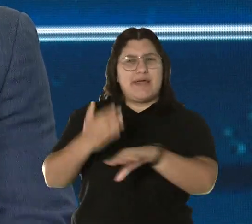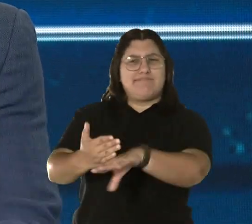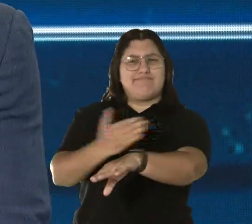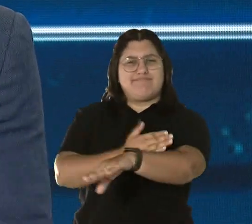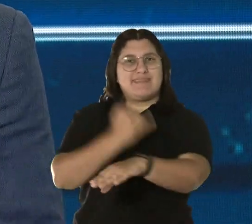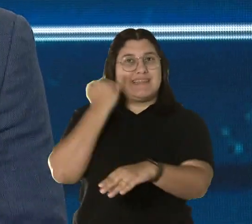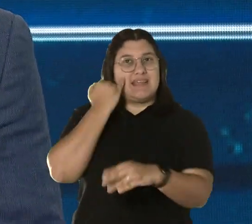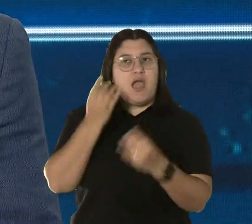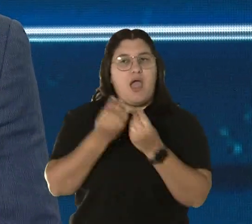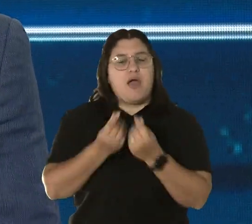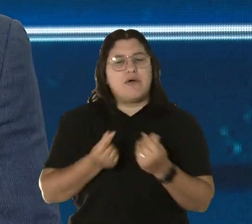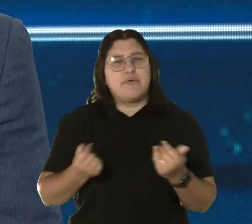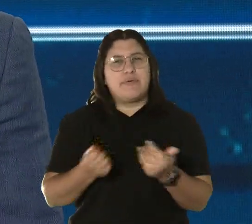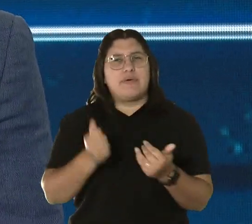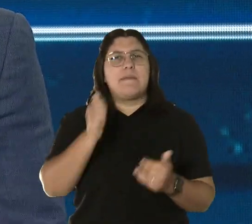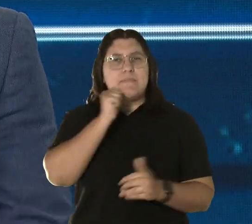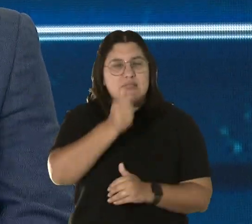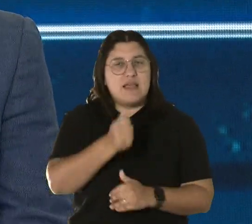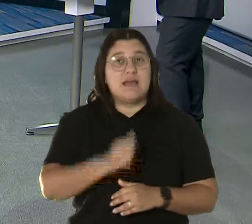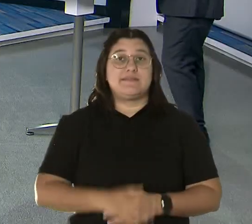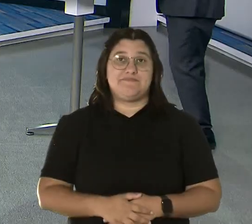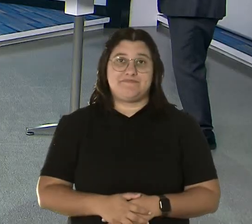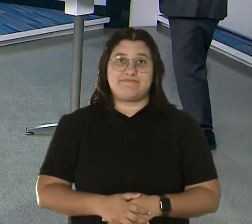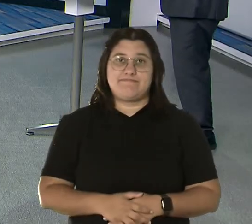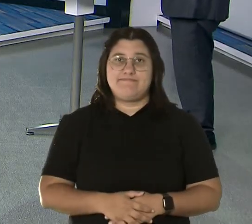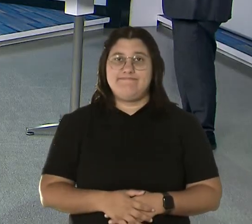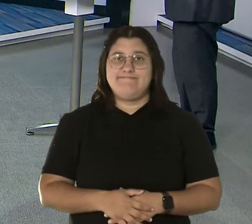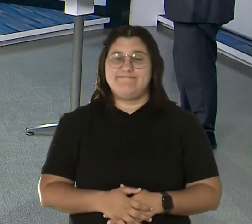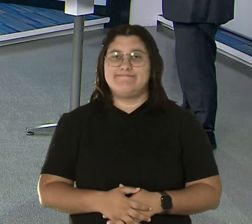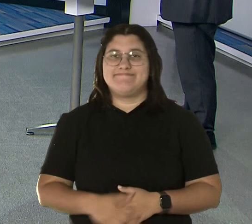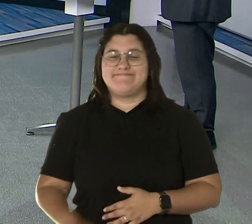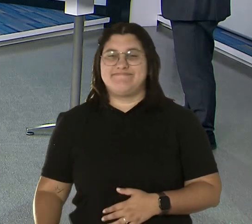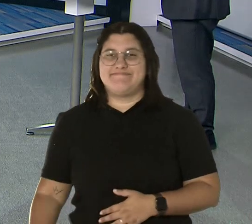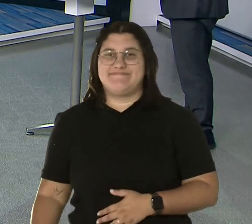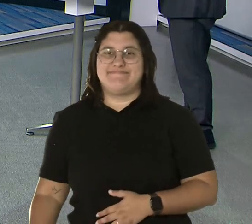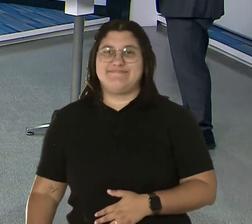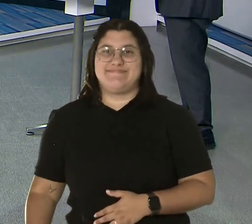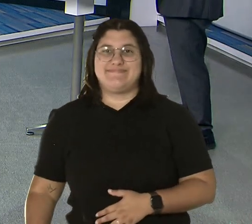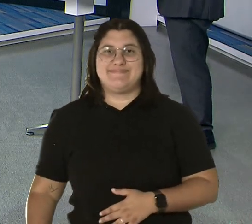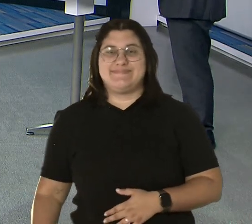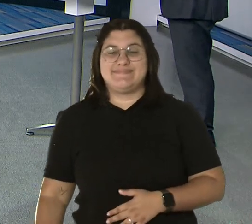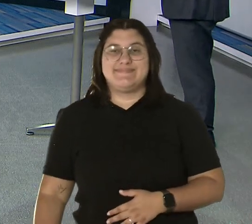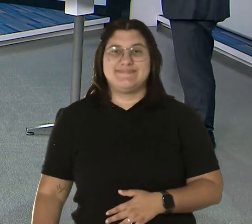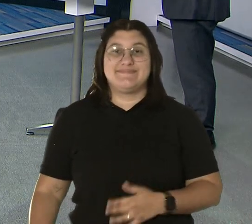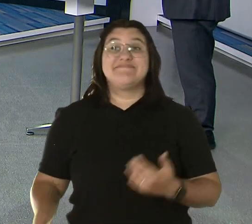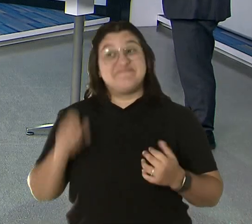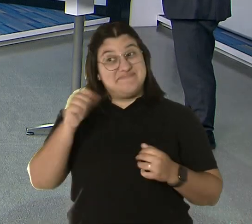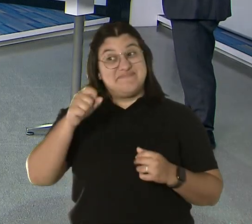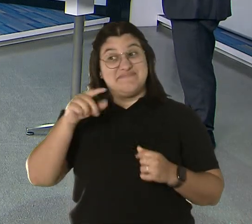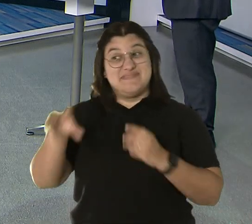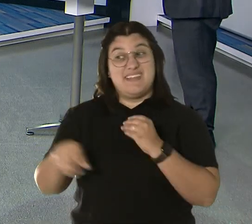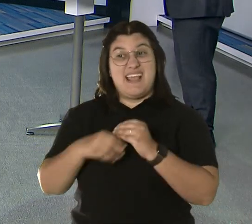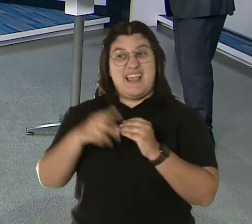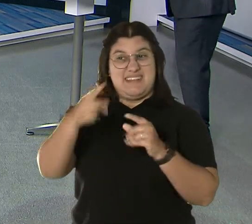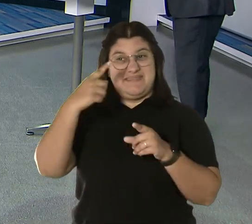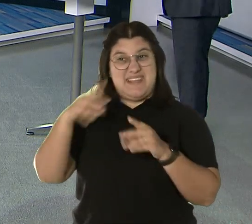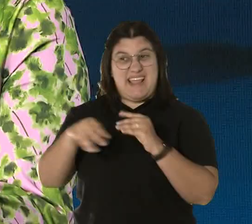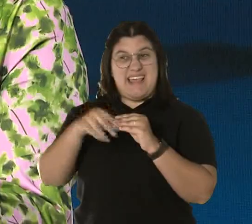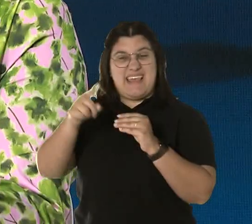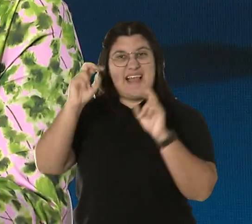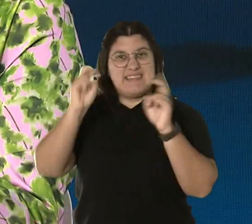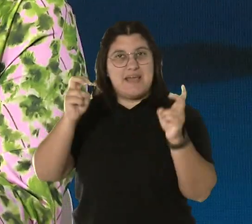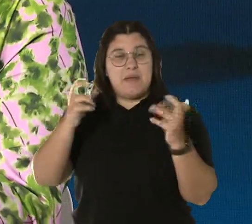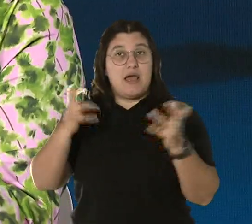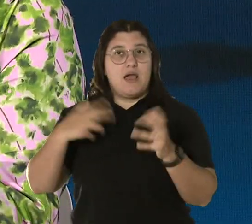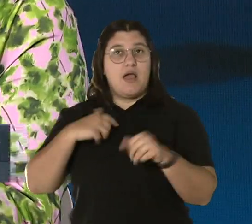un alivio en el bolsillo el día de mañana. Claro, pero ahí aumentale, ¿verdad? Y súmale a esta discusión el tema de que ahora mismo los